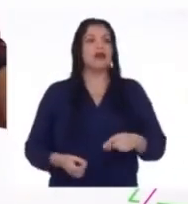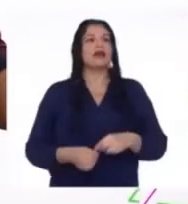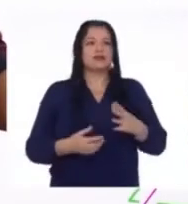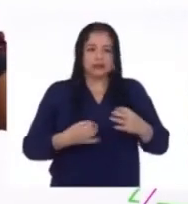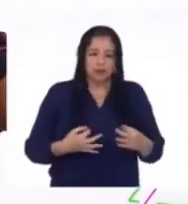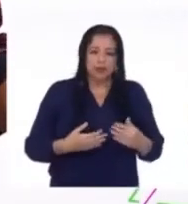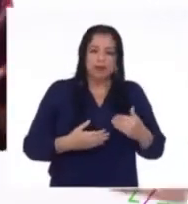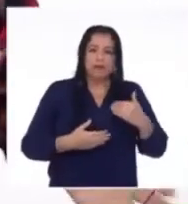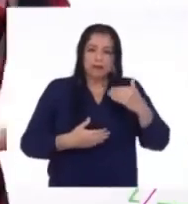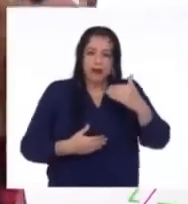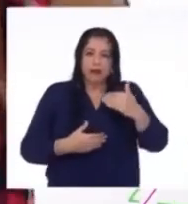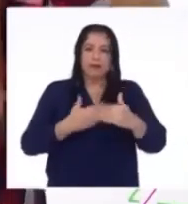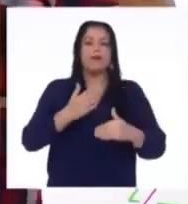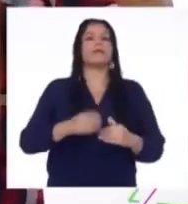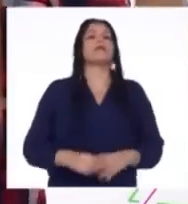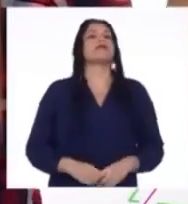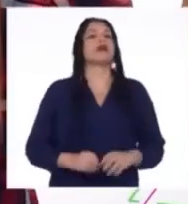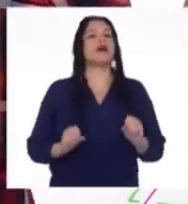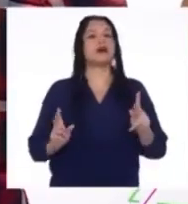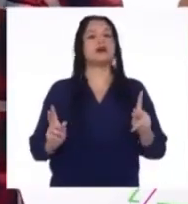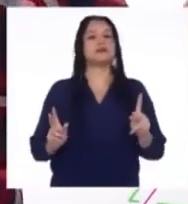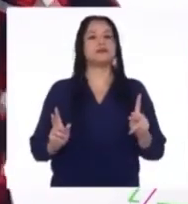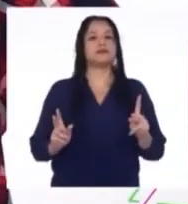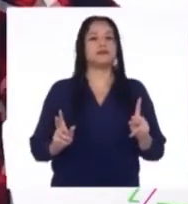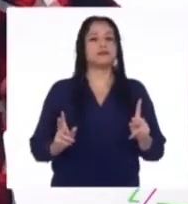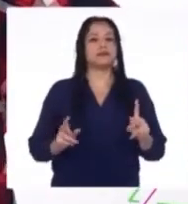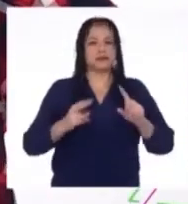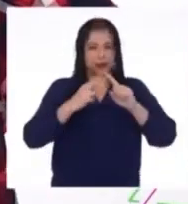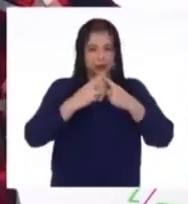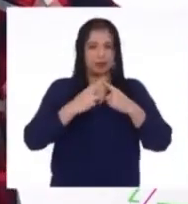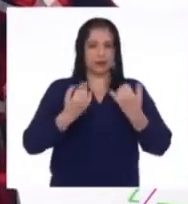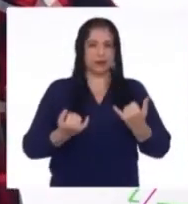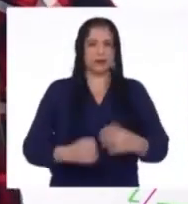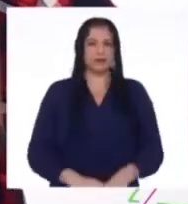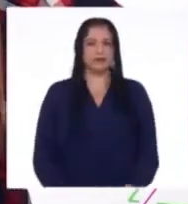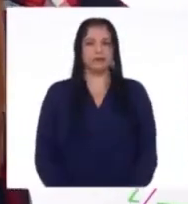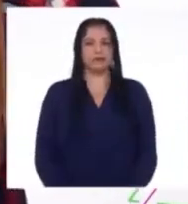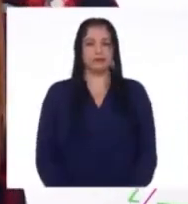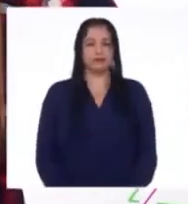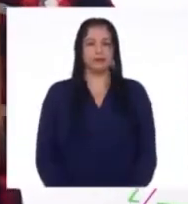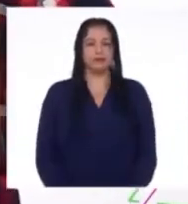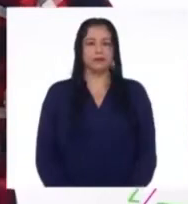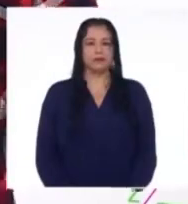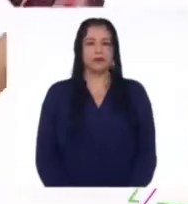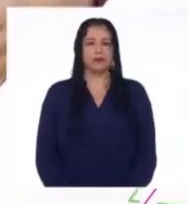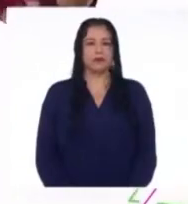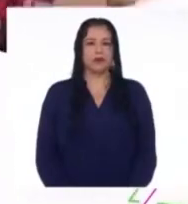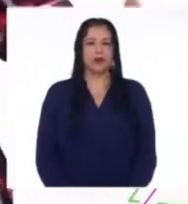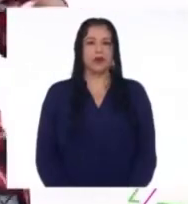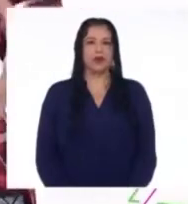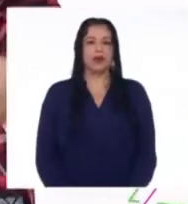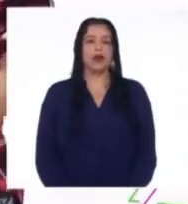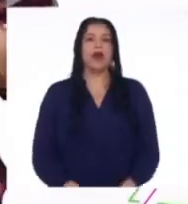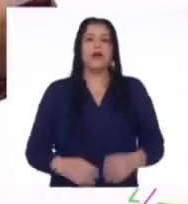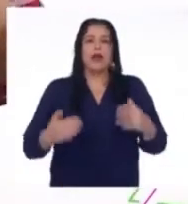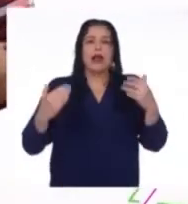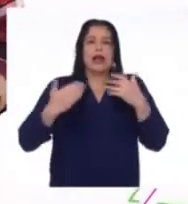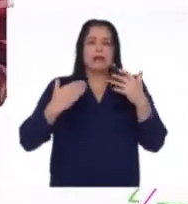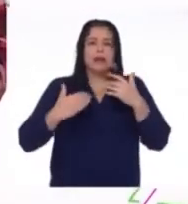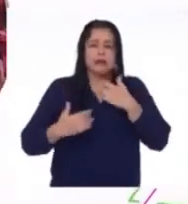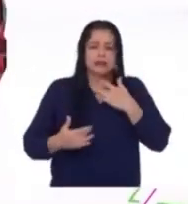un paso adelante, chicos. Muy bien, entonces empezamos. Veamos entonces. El miedo a